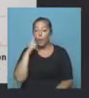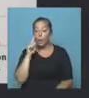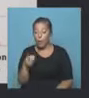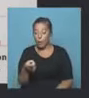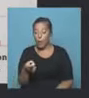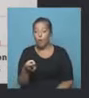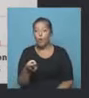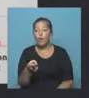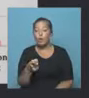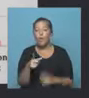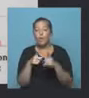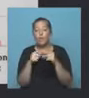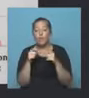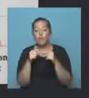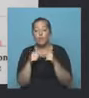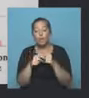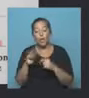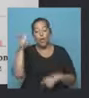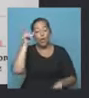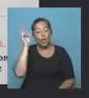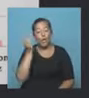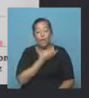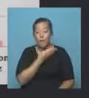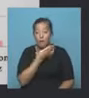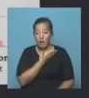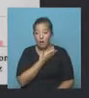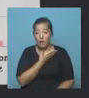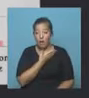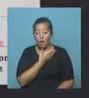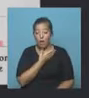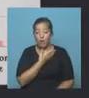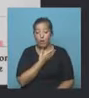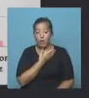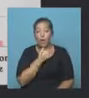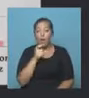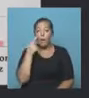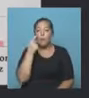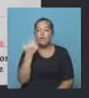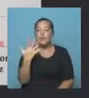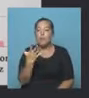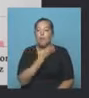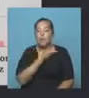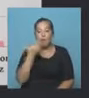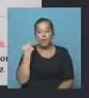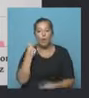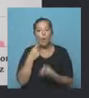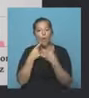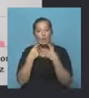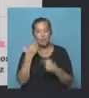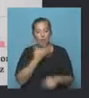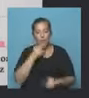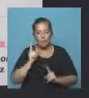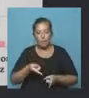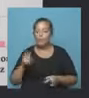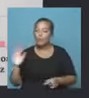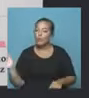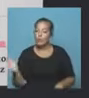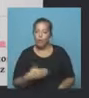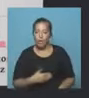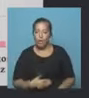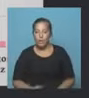8 de febrero en este estado en la zona del 5 hay unas encuestas del 5 de febrero también que son todas